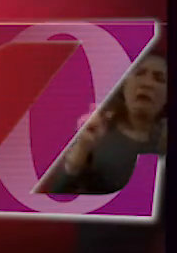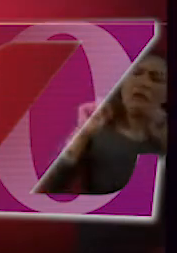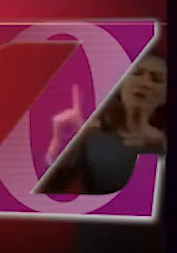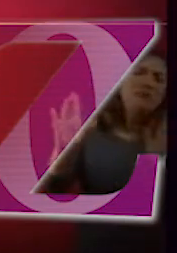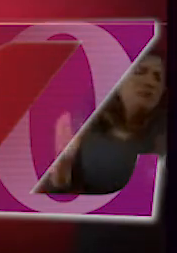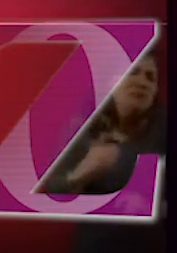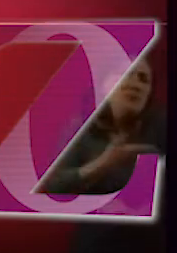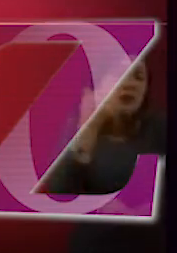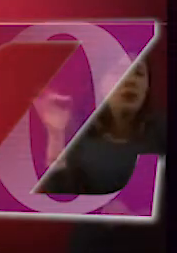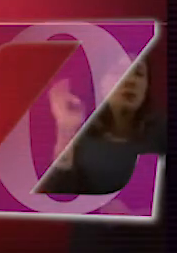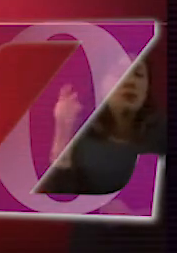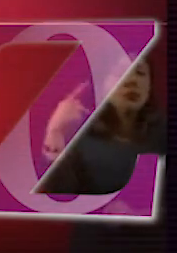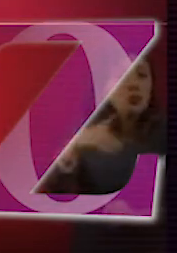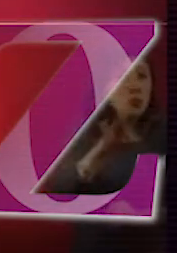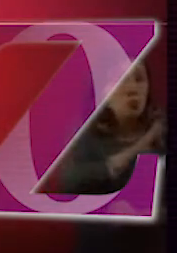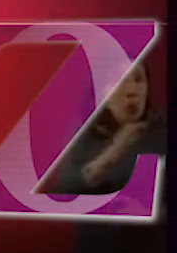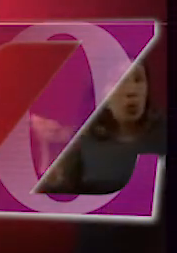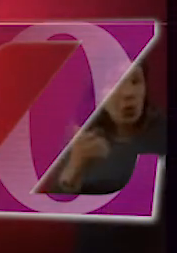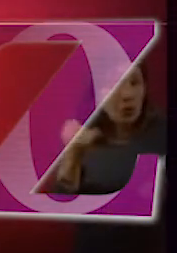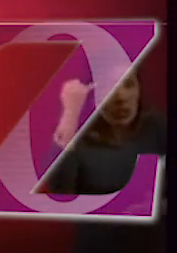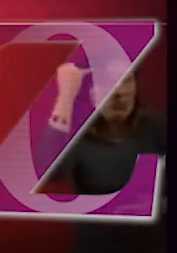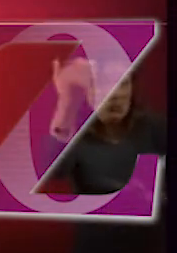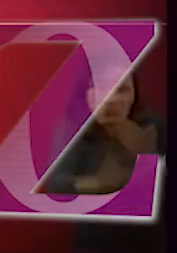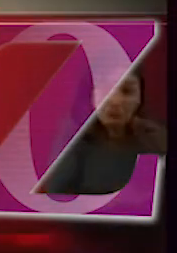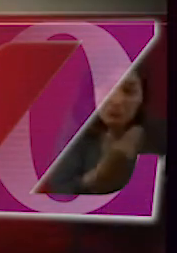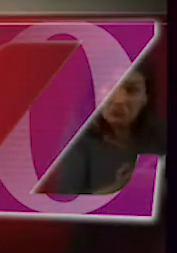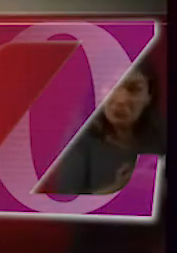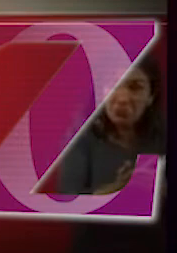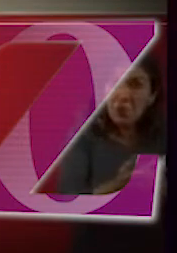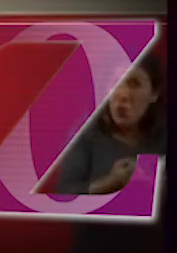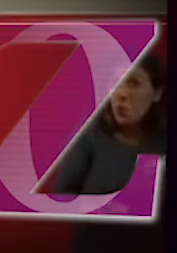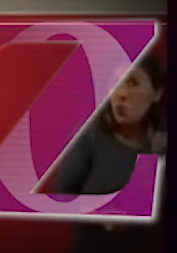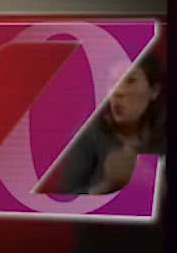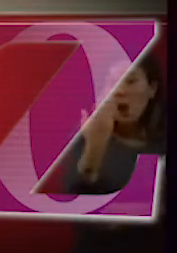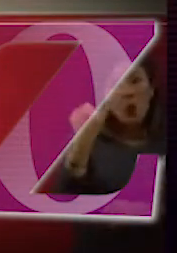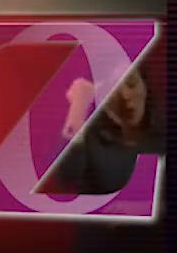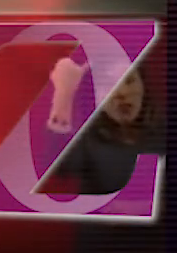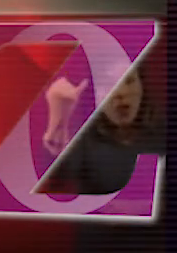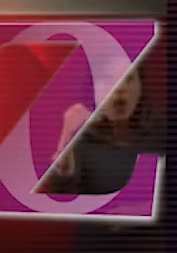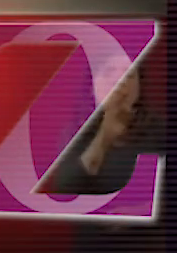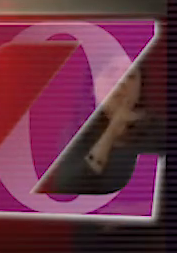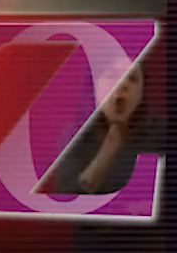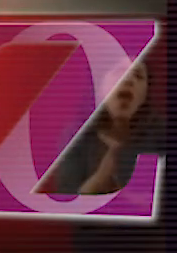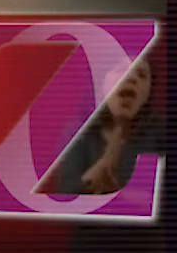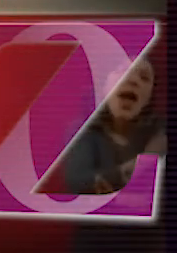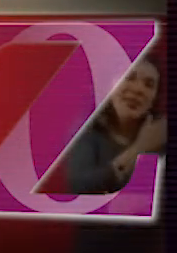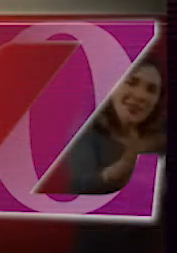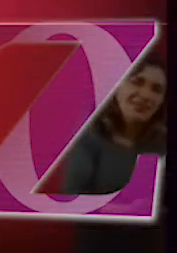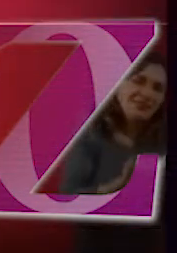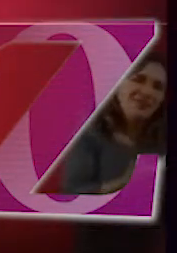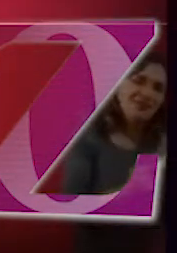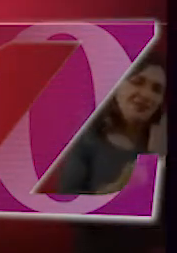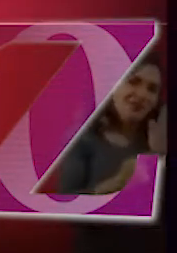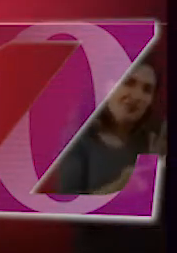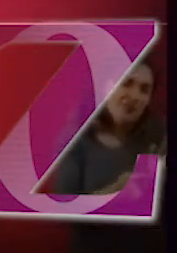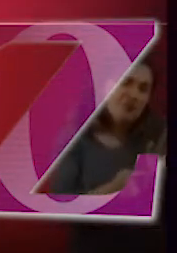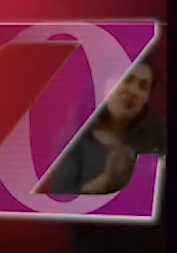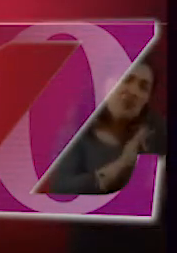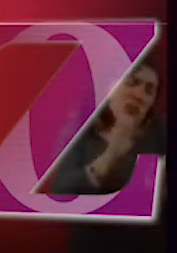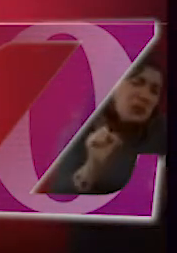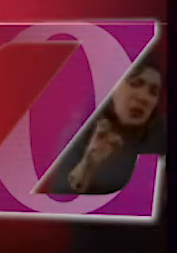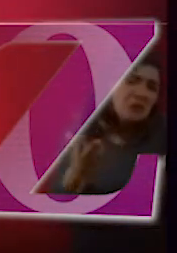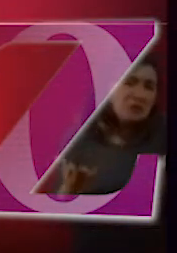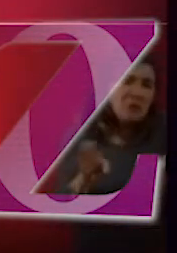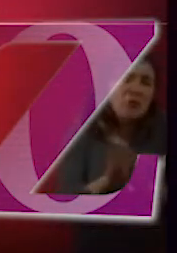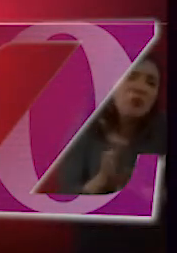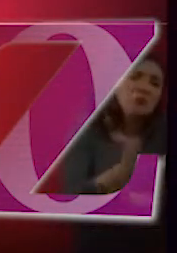personajes reconocidos dentro del ámbito de la salud, todos ellos exsecretarios de salud, respetados por su